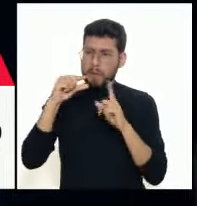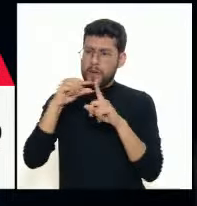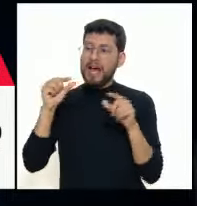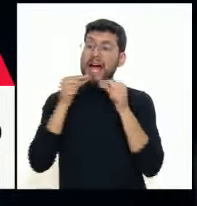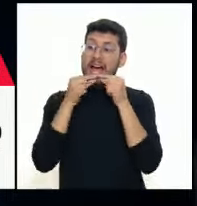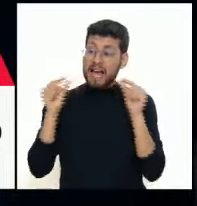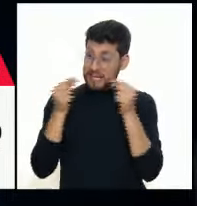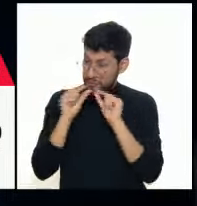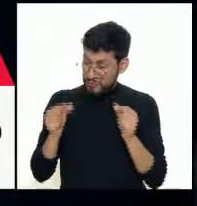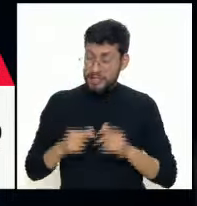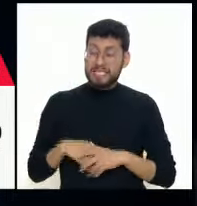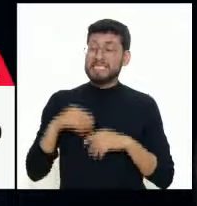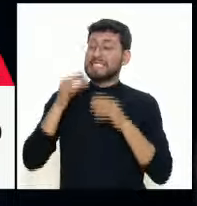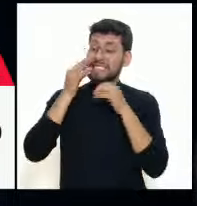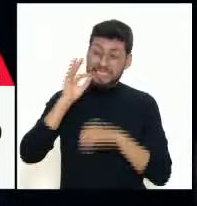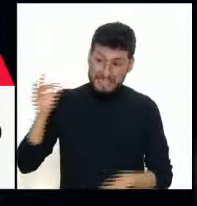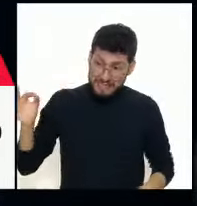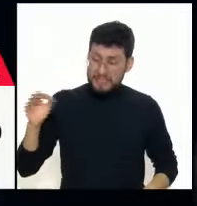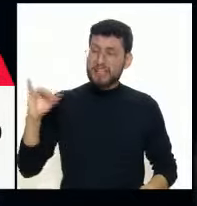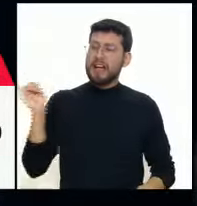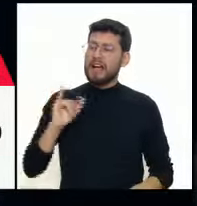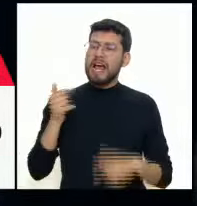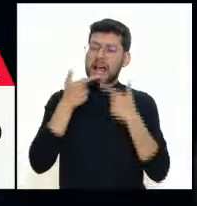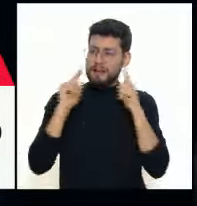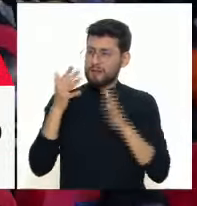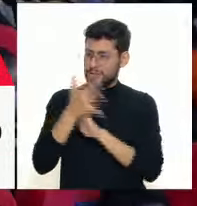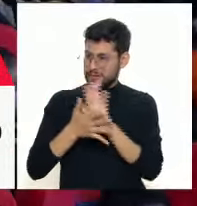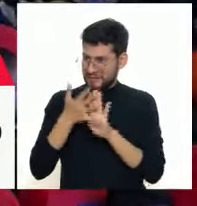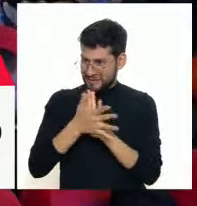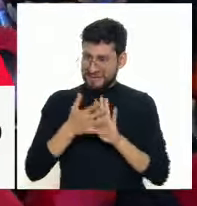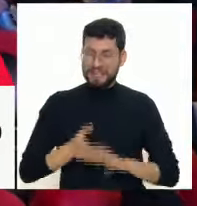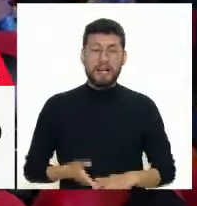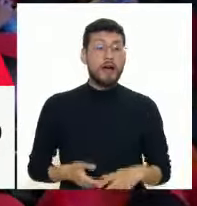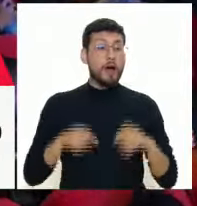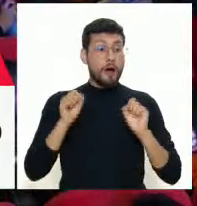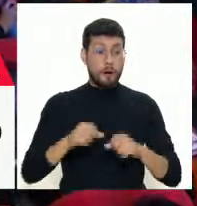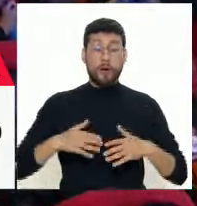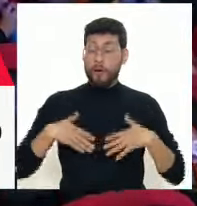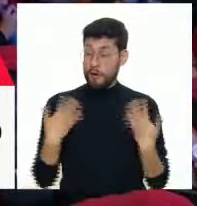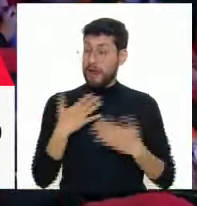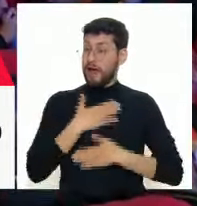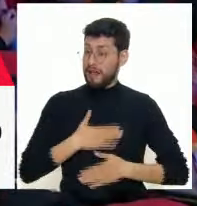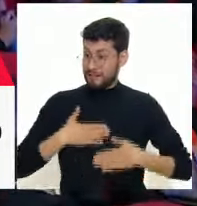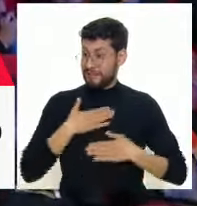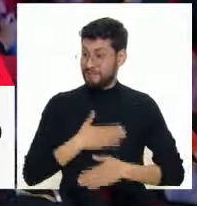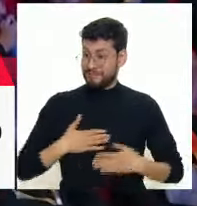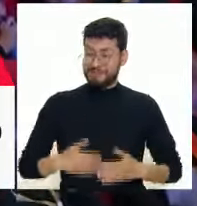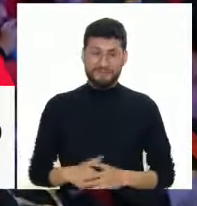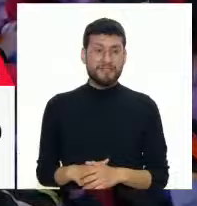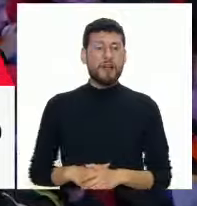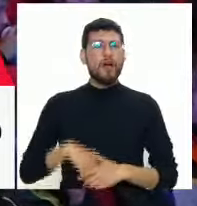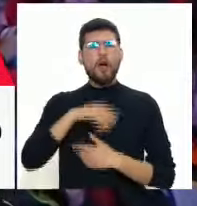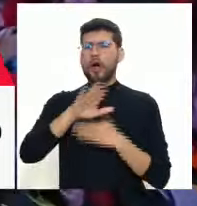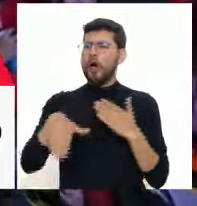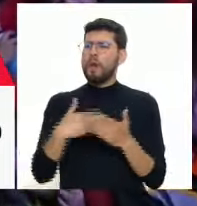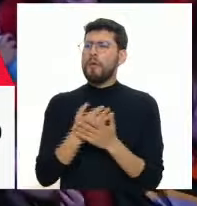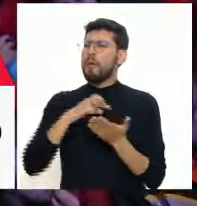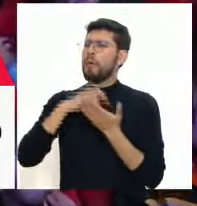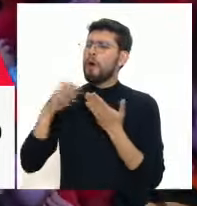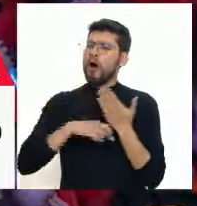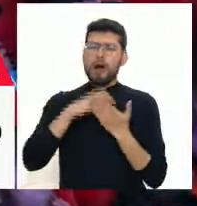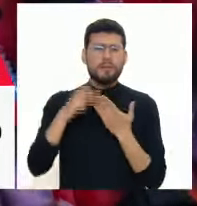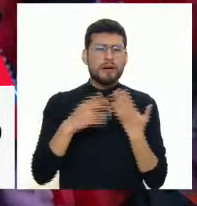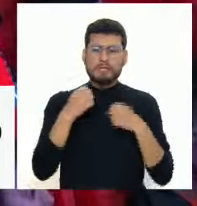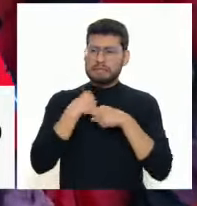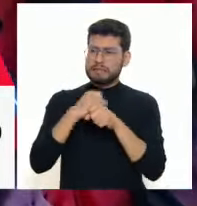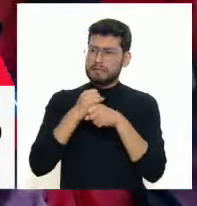en quechua, en inglés y en lengua de señas. Será muy divertido. Todos estos programas